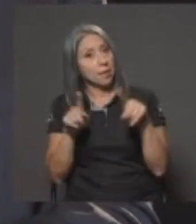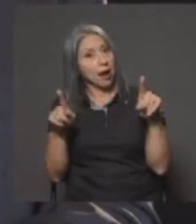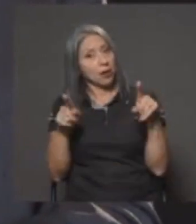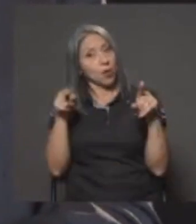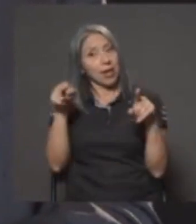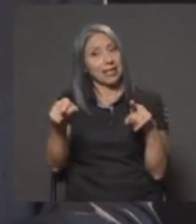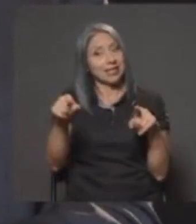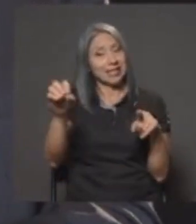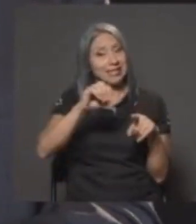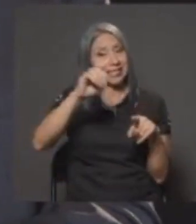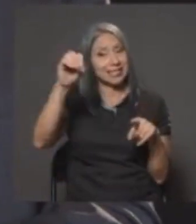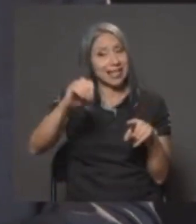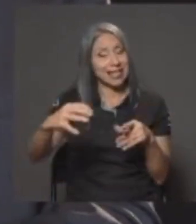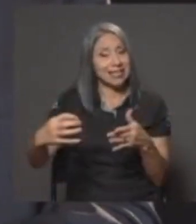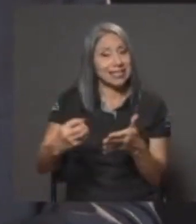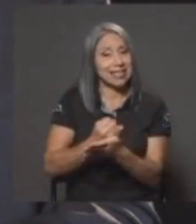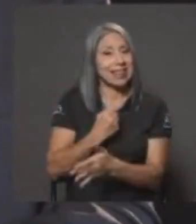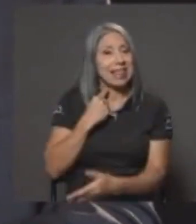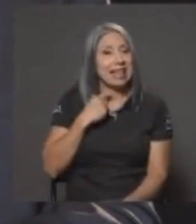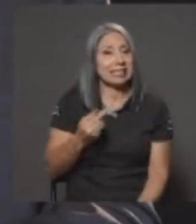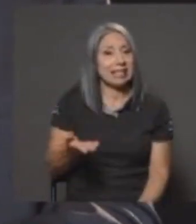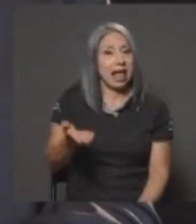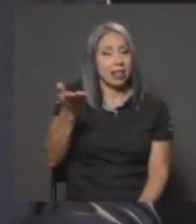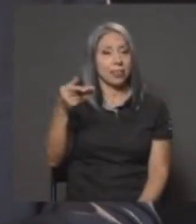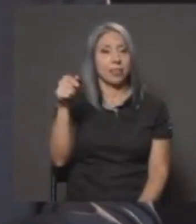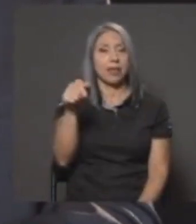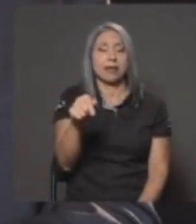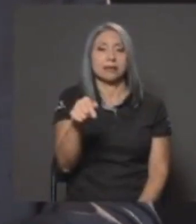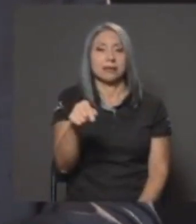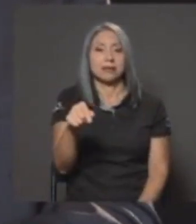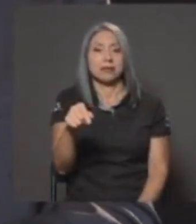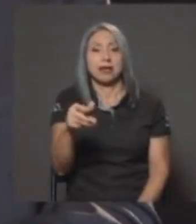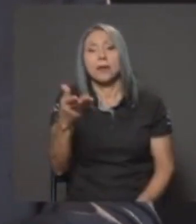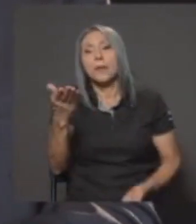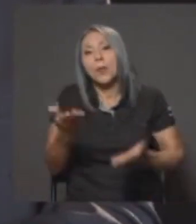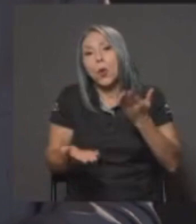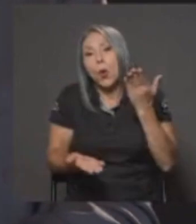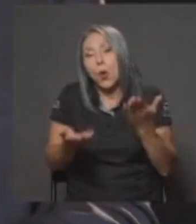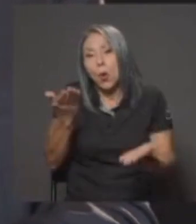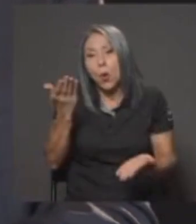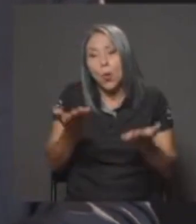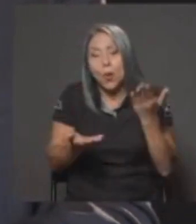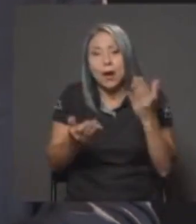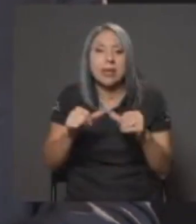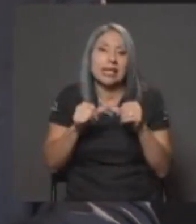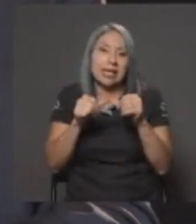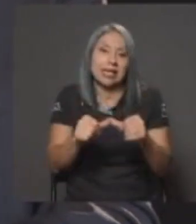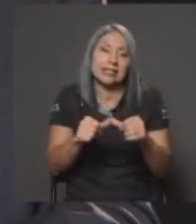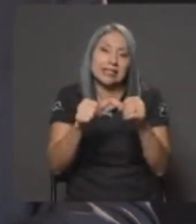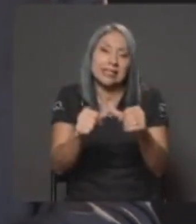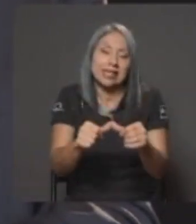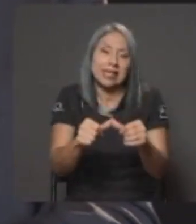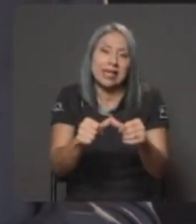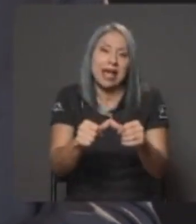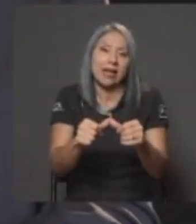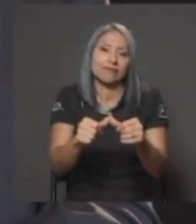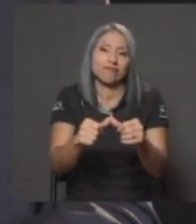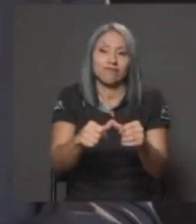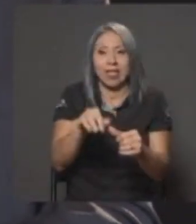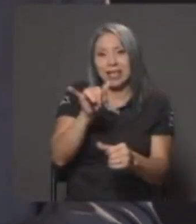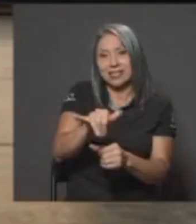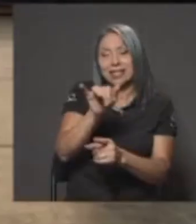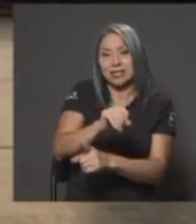de interés altas, es probable que siga este fenómeno, ¿verdad?, de